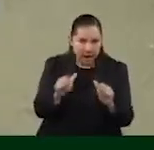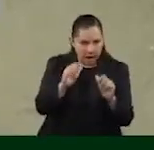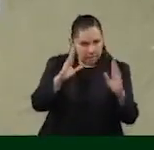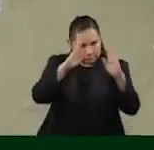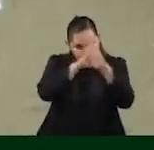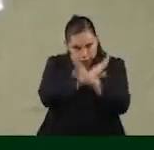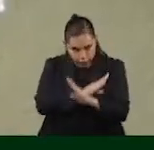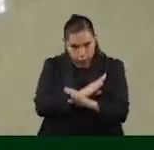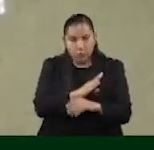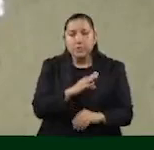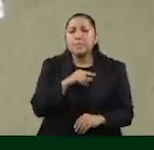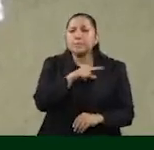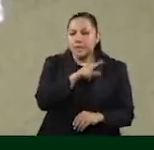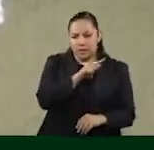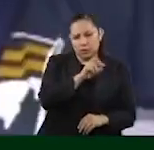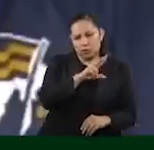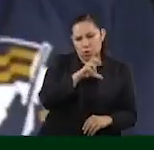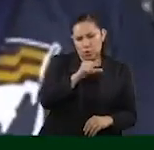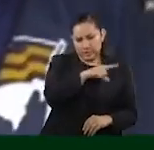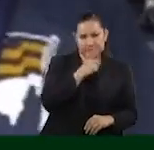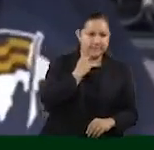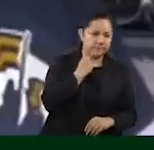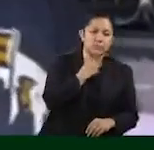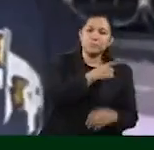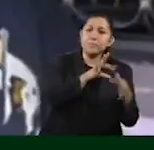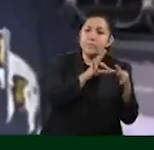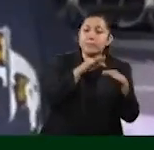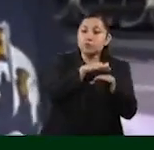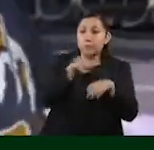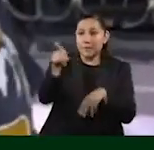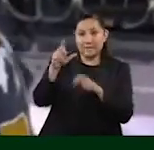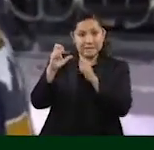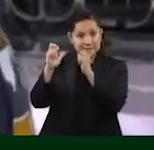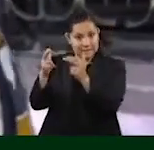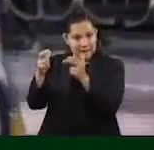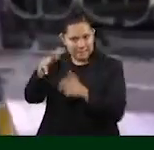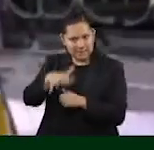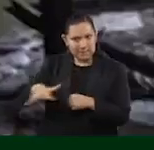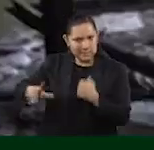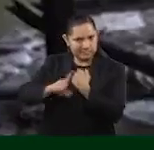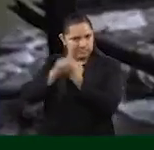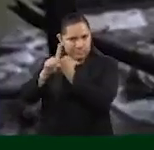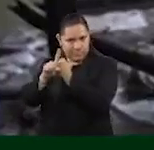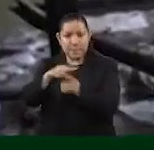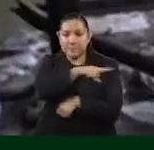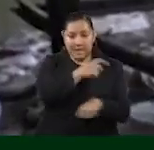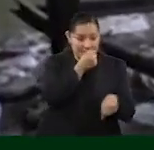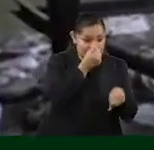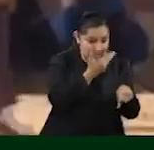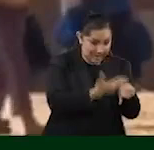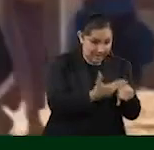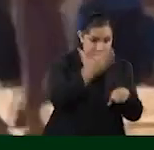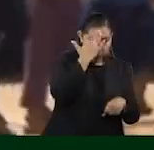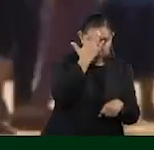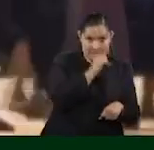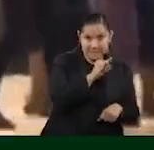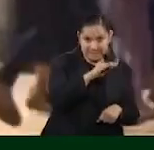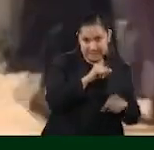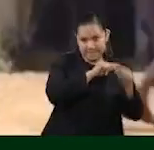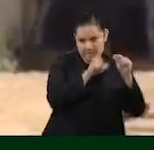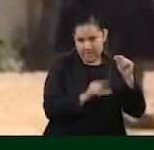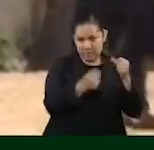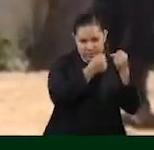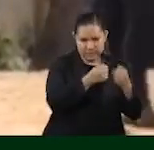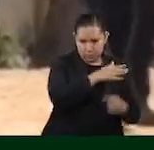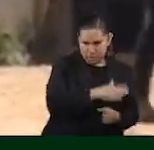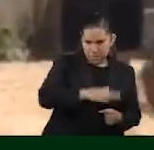de violencia que se viven en Chiapas de acuerdo a cifras del secretariado ejecutivo del Sistema Nacional de seguridad pública en